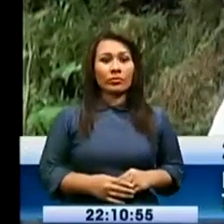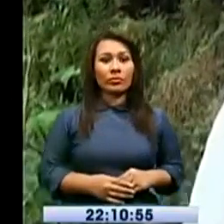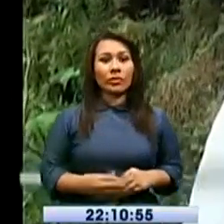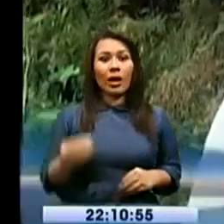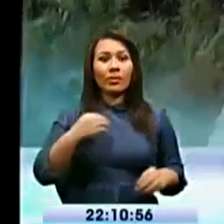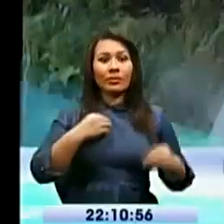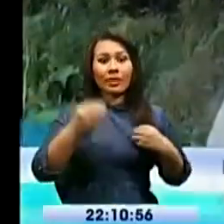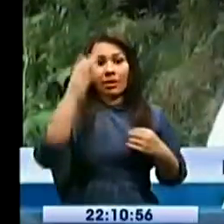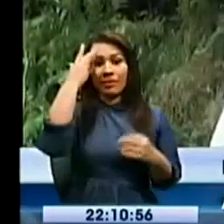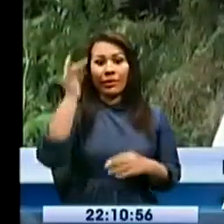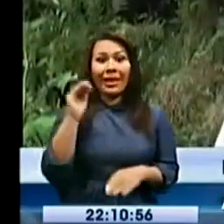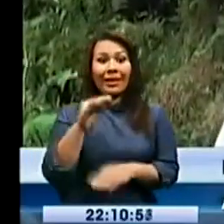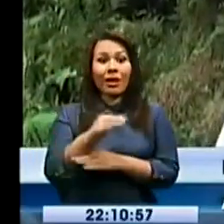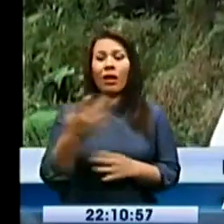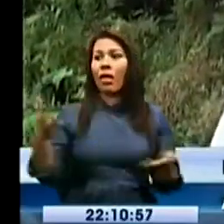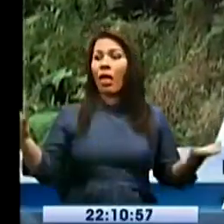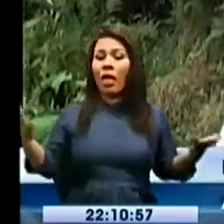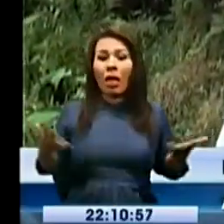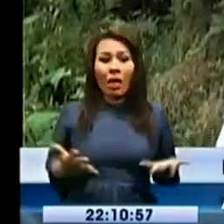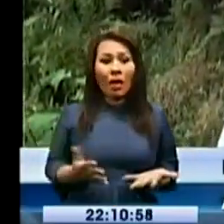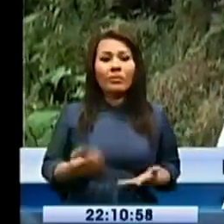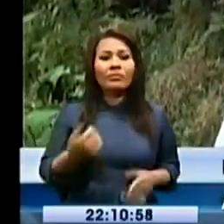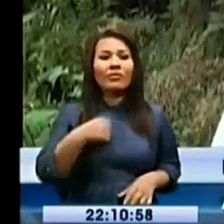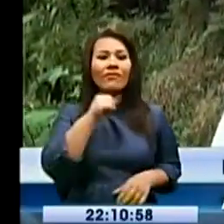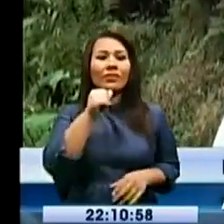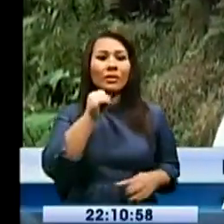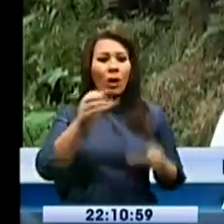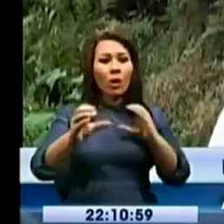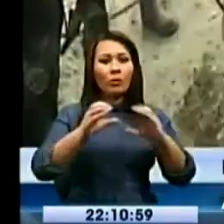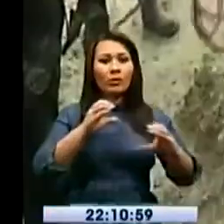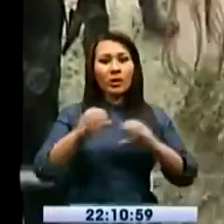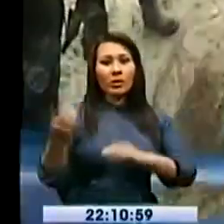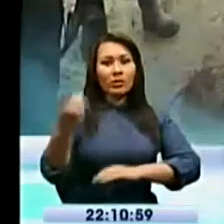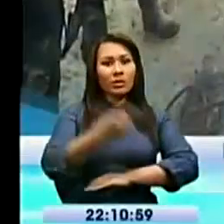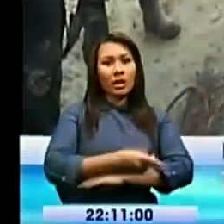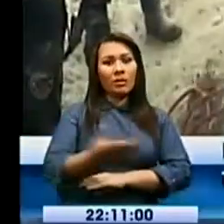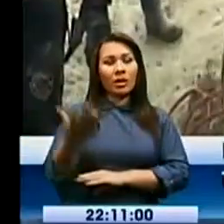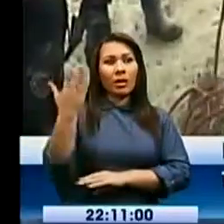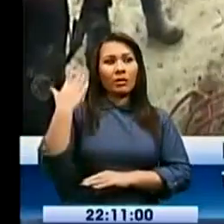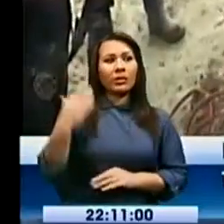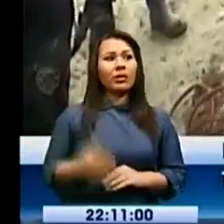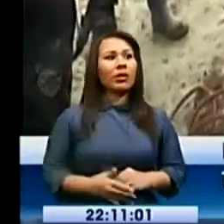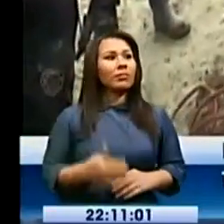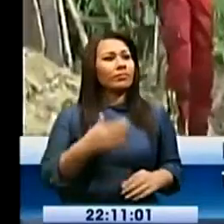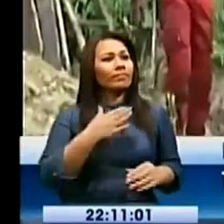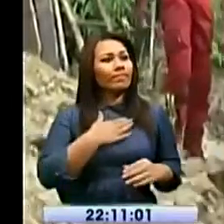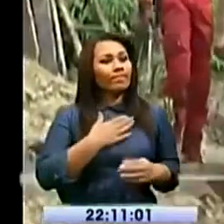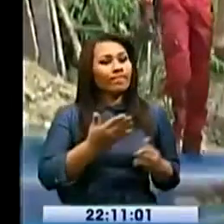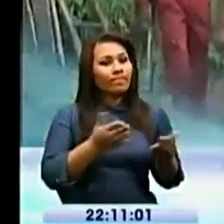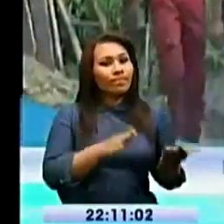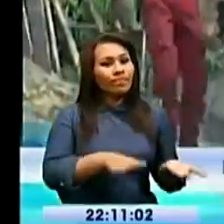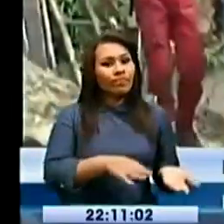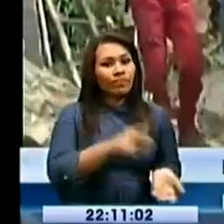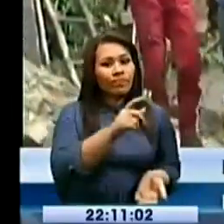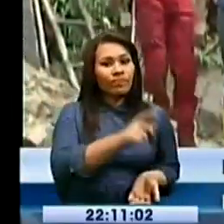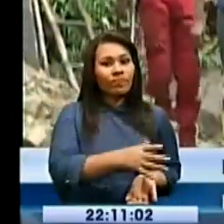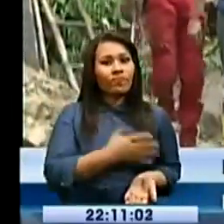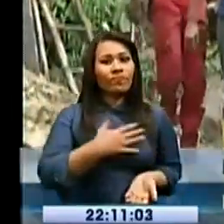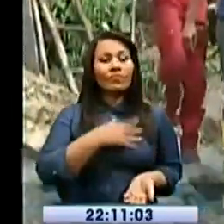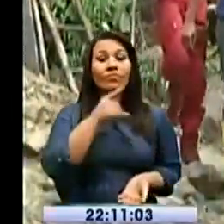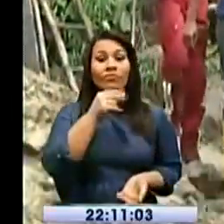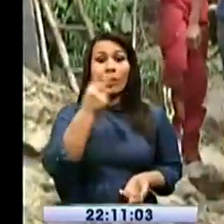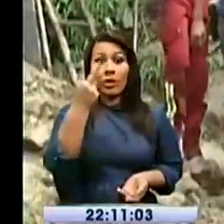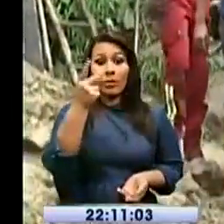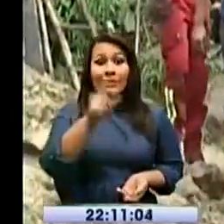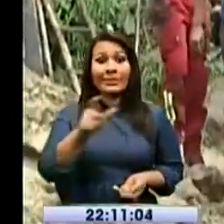en la tarde, no aparecían y no había comunicación con ellos desde ayer. Mi hermano estaba muerto. Los dos fallecidos eran de